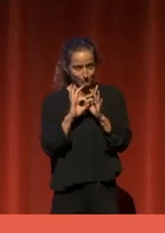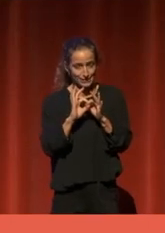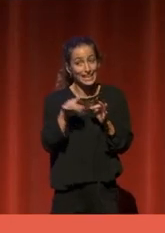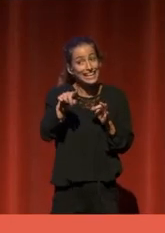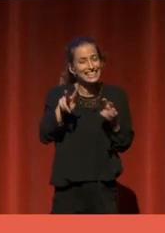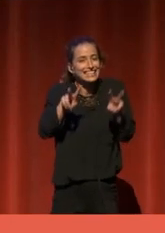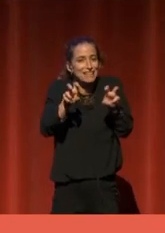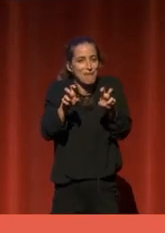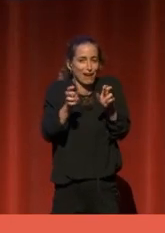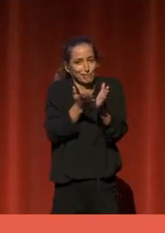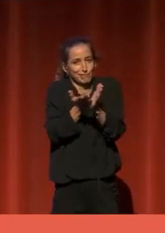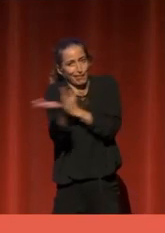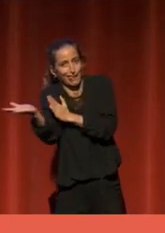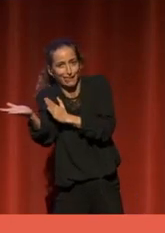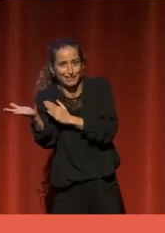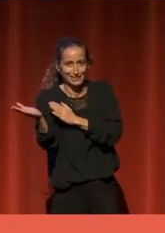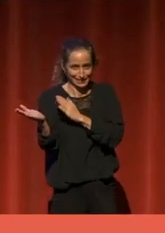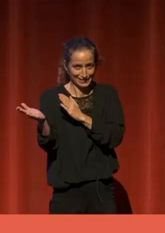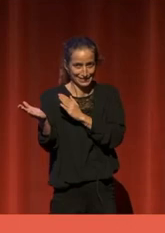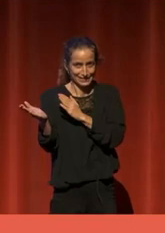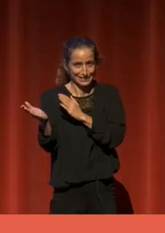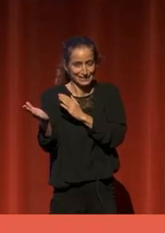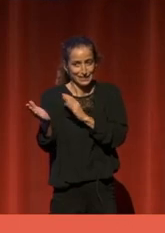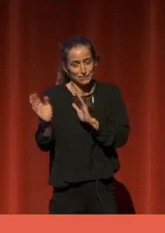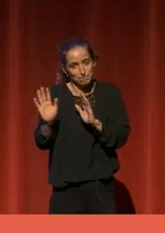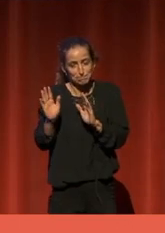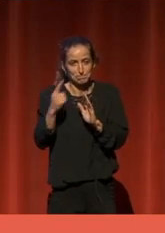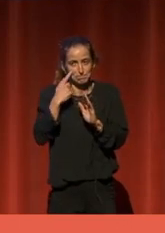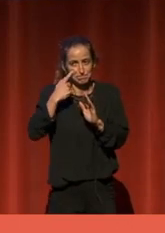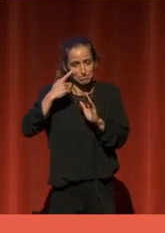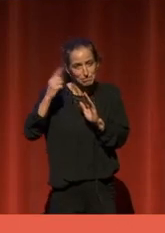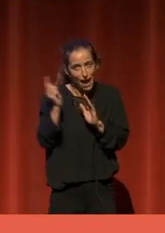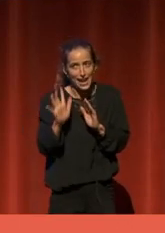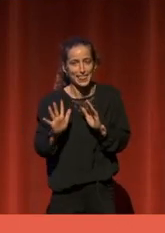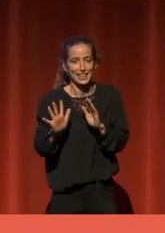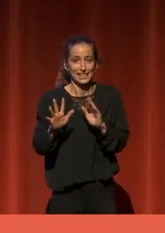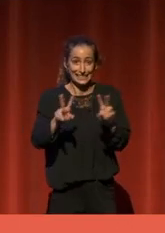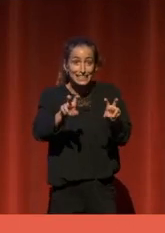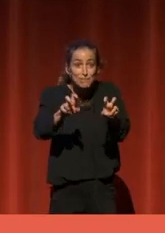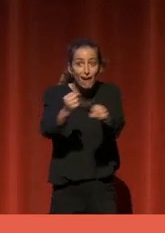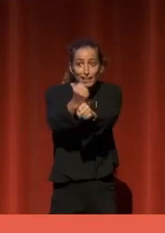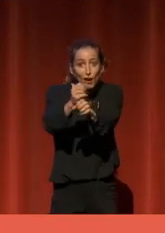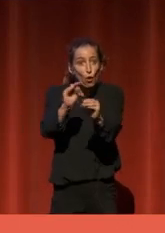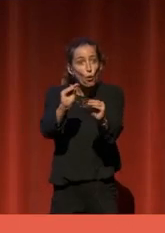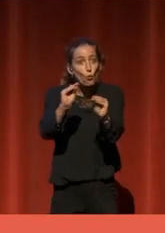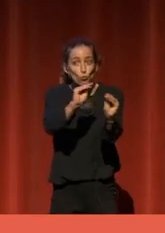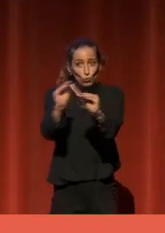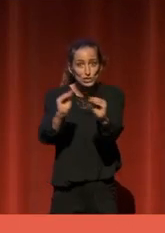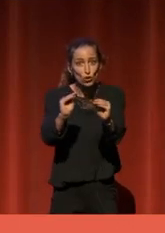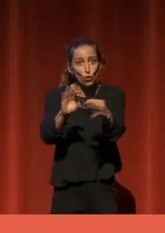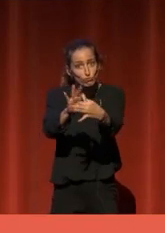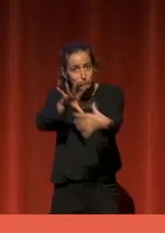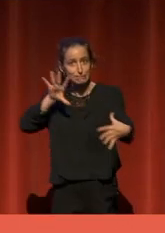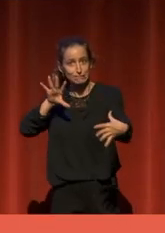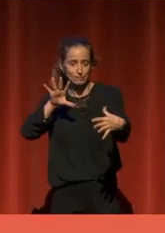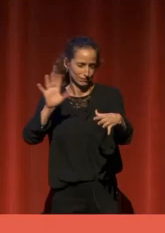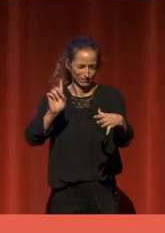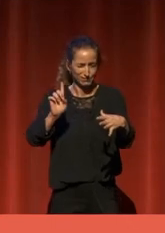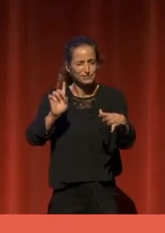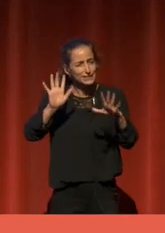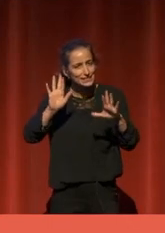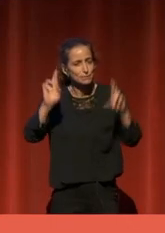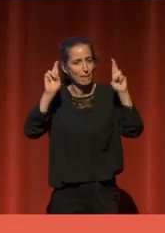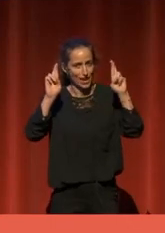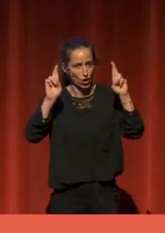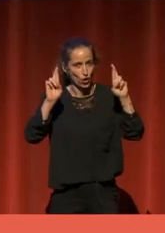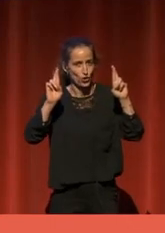totalmente distinto puede que suene un poco distante de vuestra labor diaria Pero espero que cuando